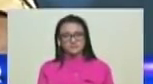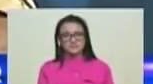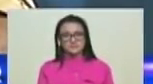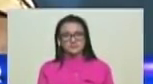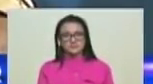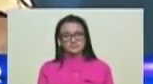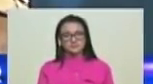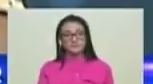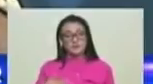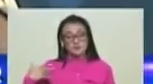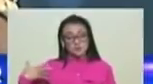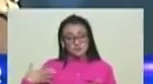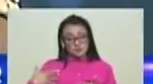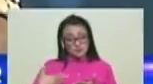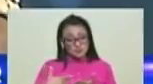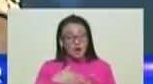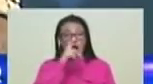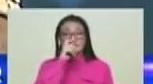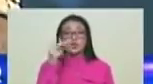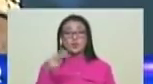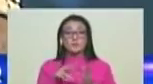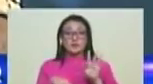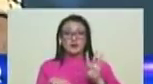en el año 2014,